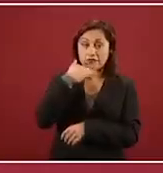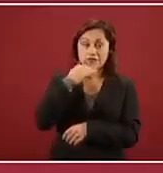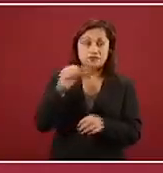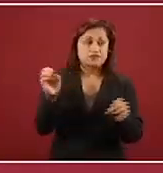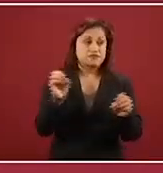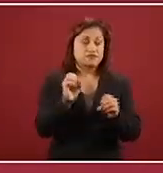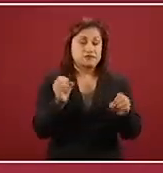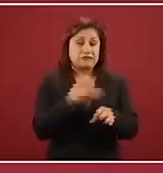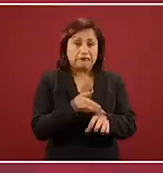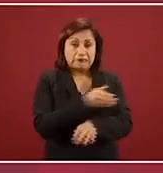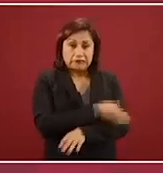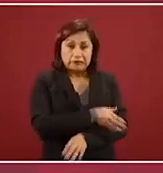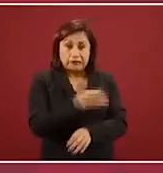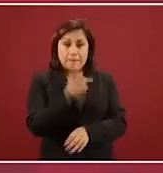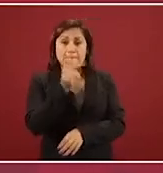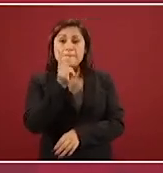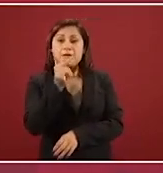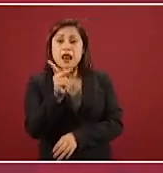menos.